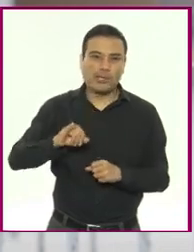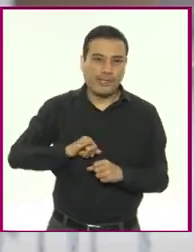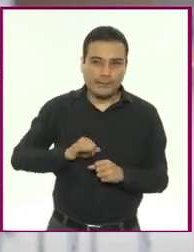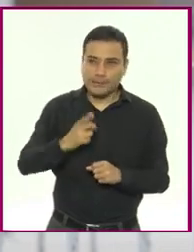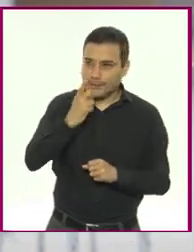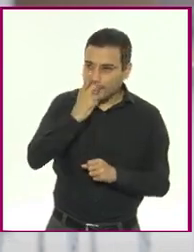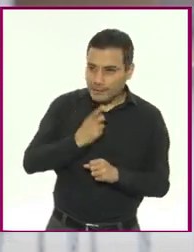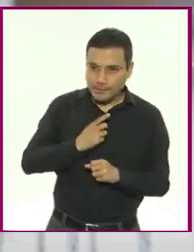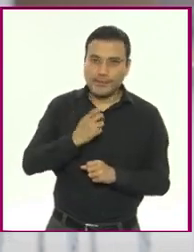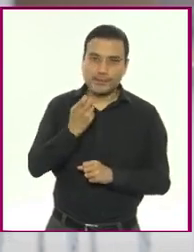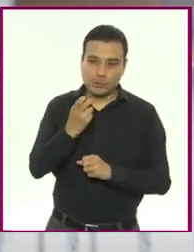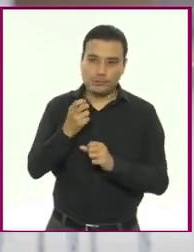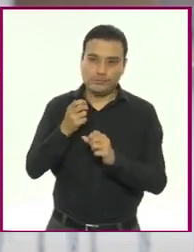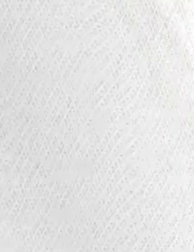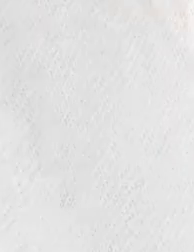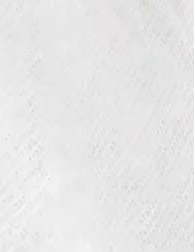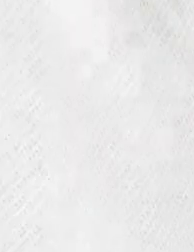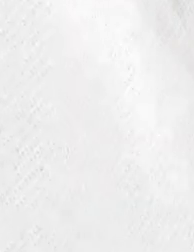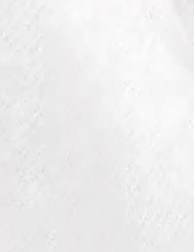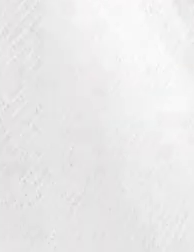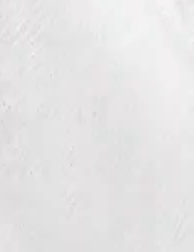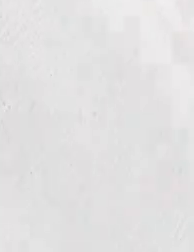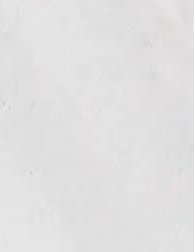tengan un impacto en sus